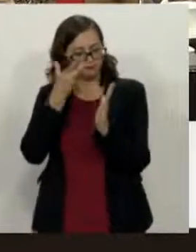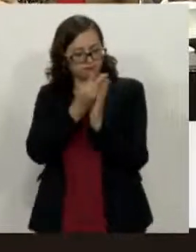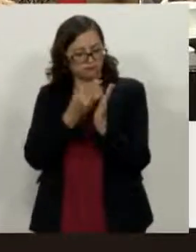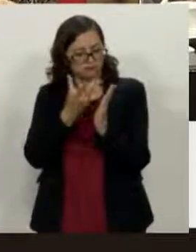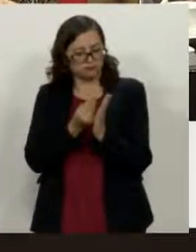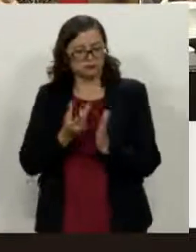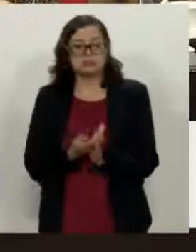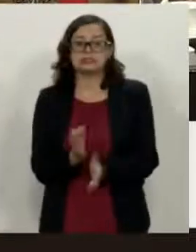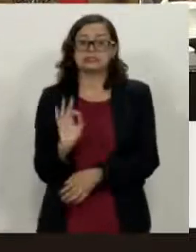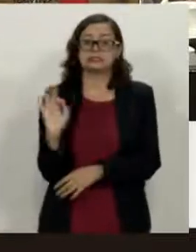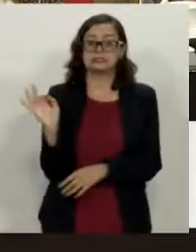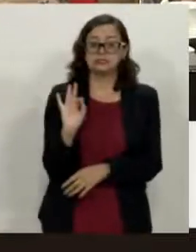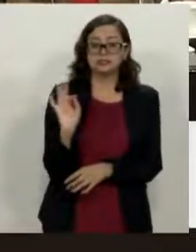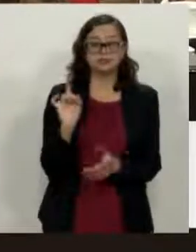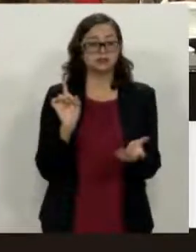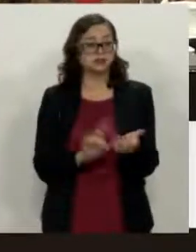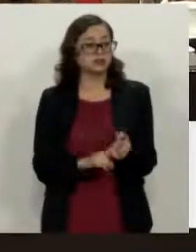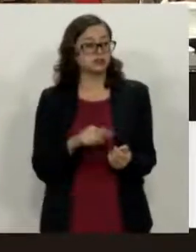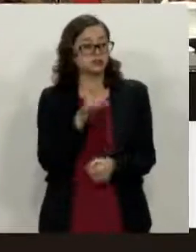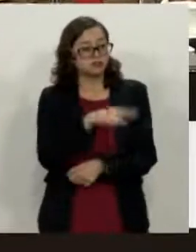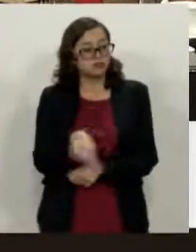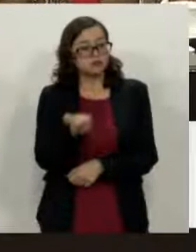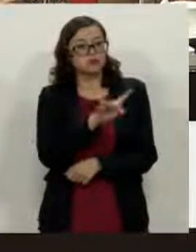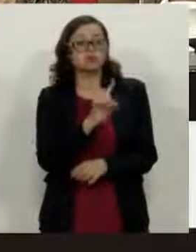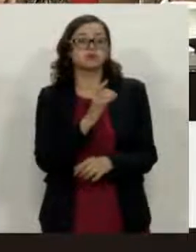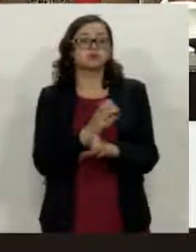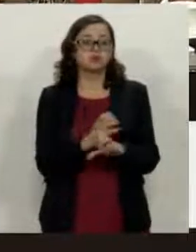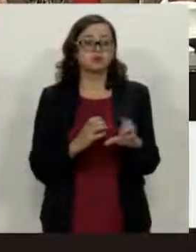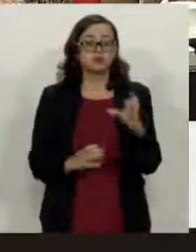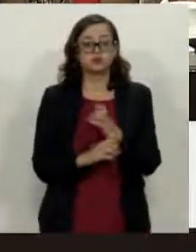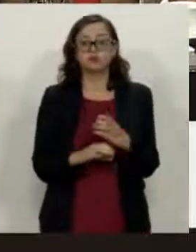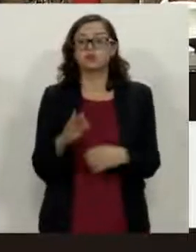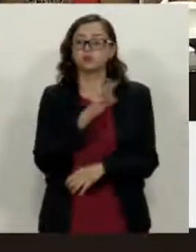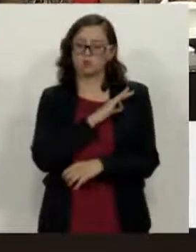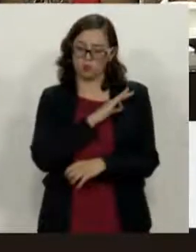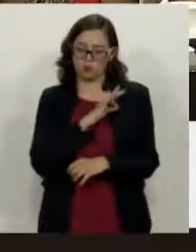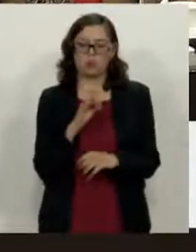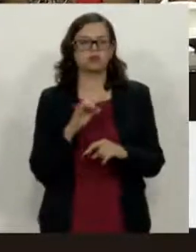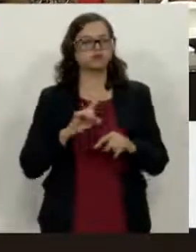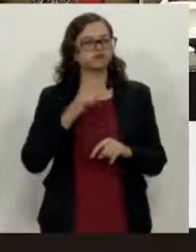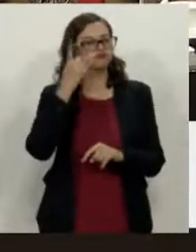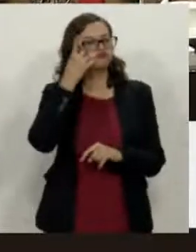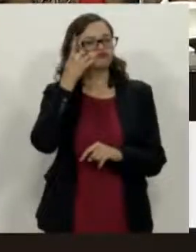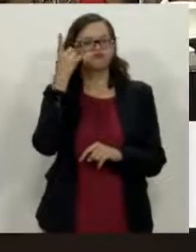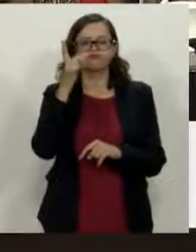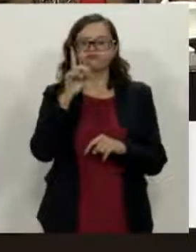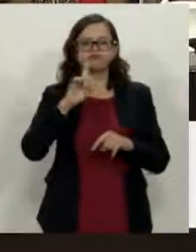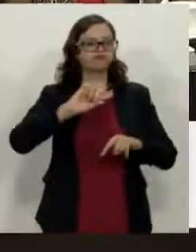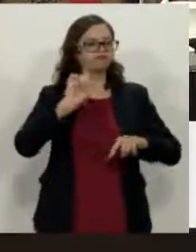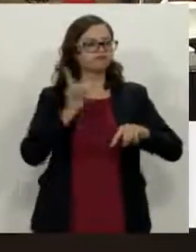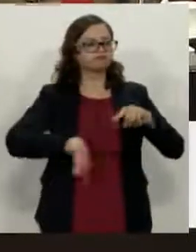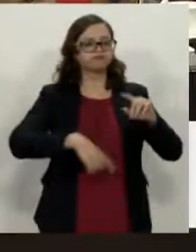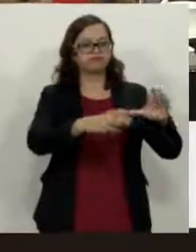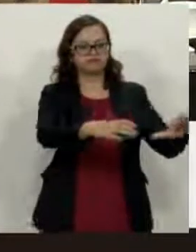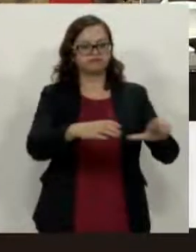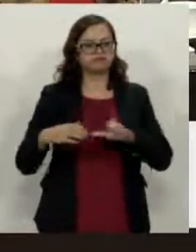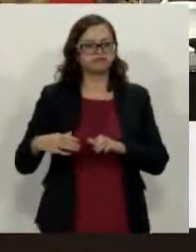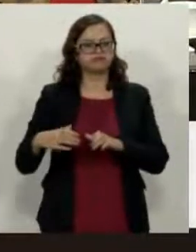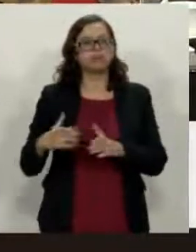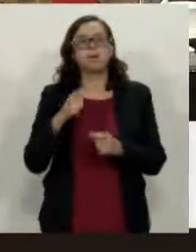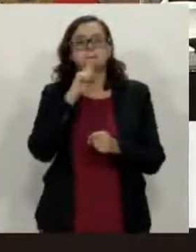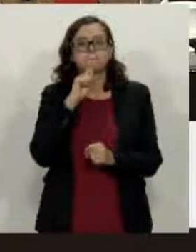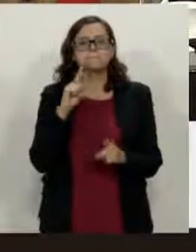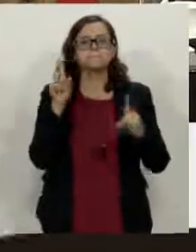hipótesis jurídicas de los bienes que pueden ser sujetos de extinción de dominio y también señalando expresamente a